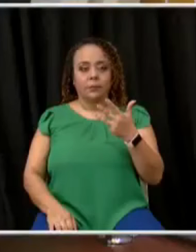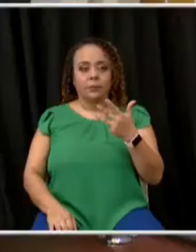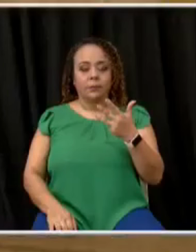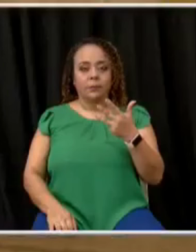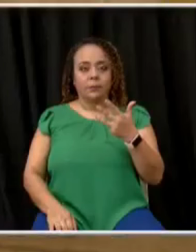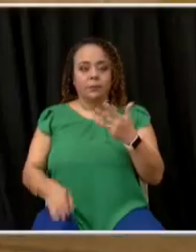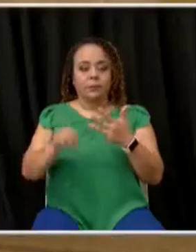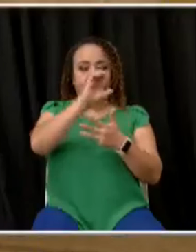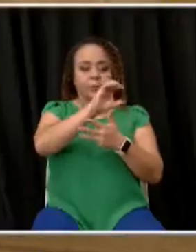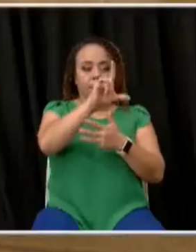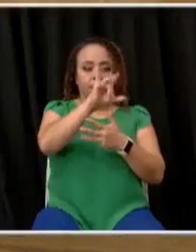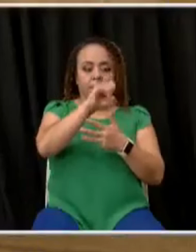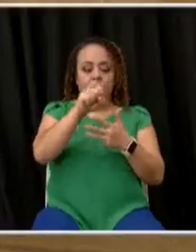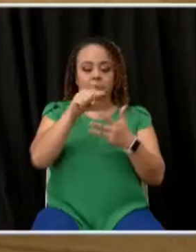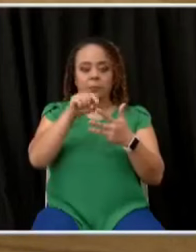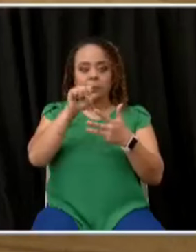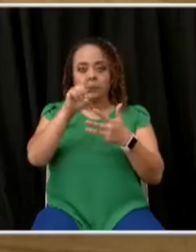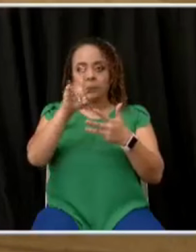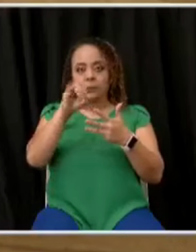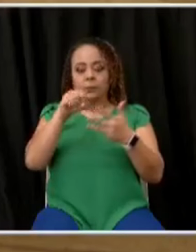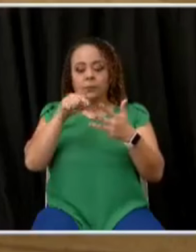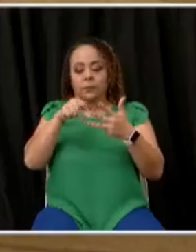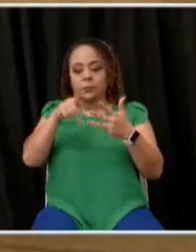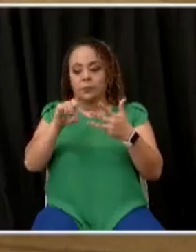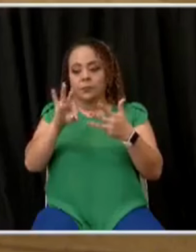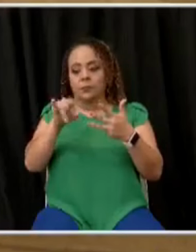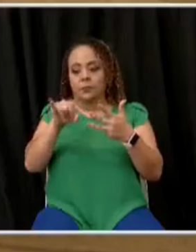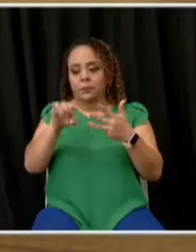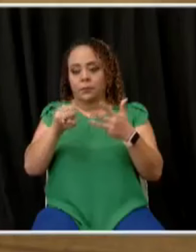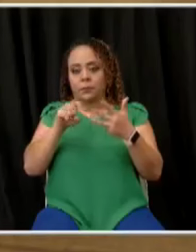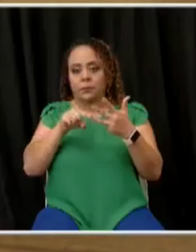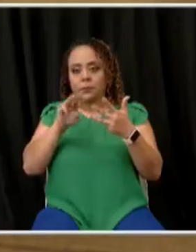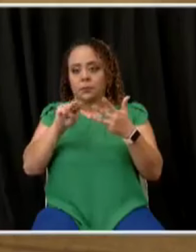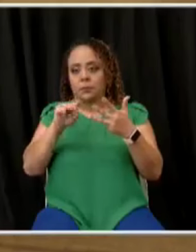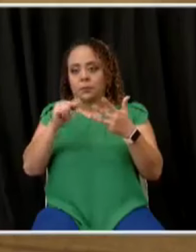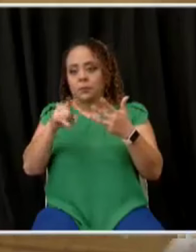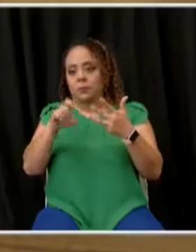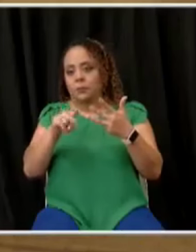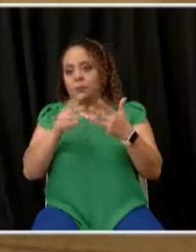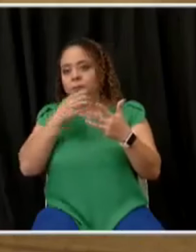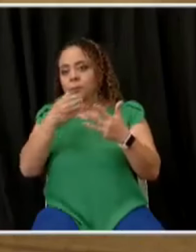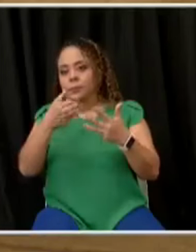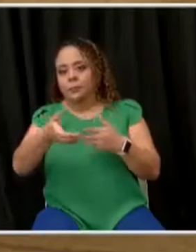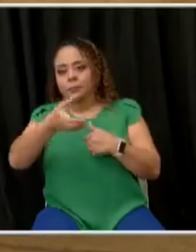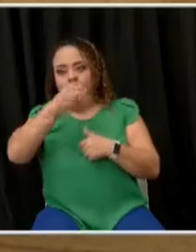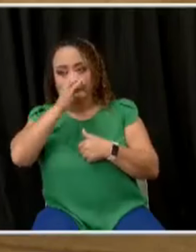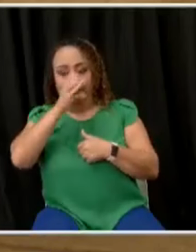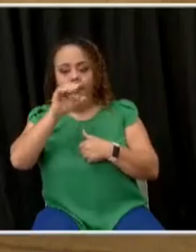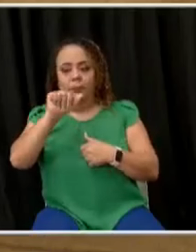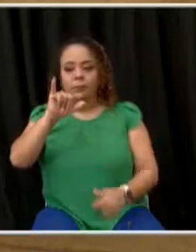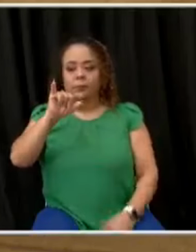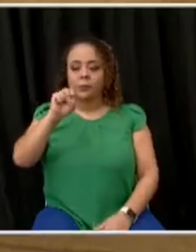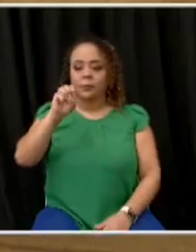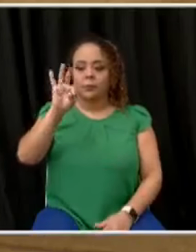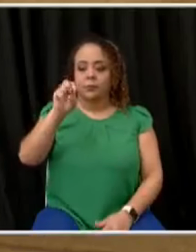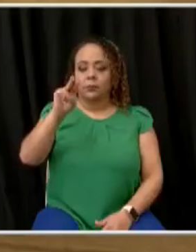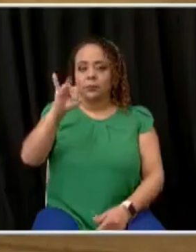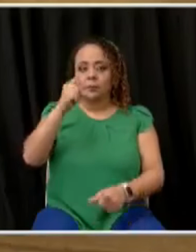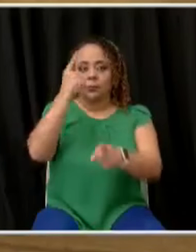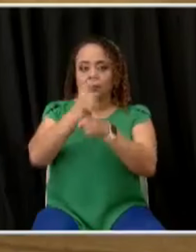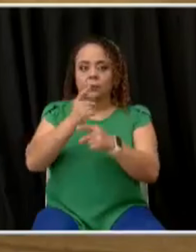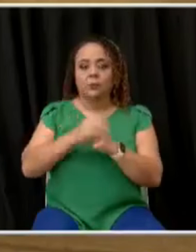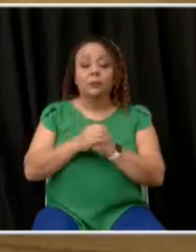y magnesio. Sodio, potasio y magnesio. Ok. Sí. Entonces, el doctor no nos hace una recomendación de una bebida isotónica exacta. Lo que